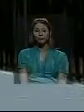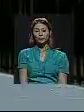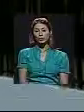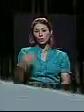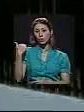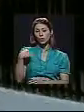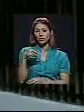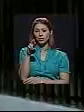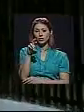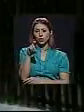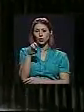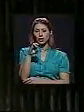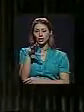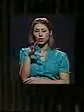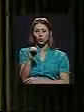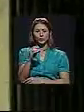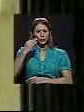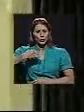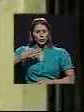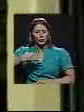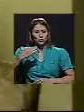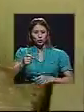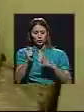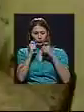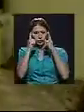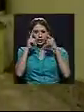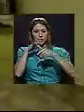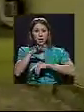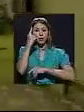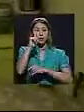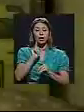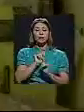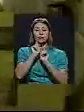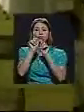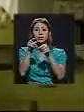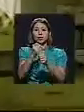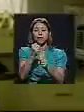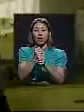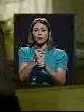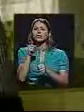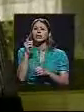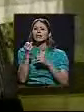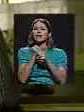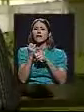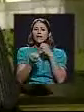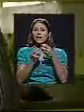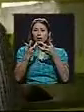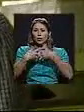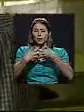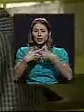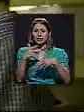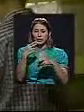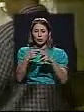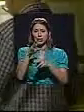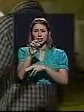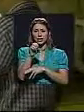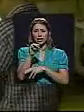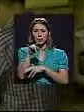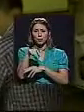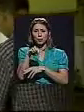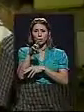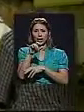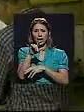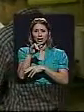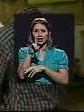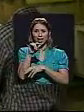Rodrigo se levantaba todos los días temprano para llegar a su trabajo. Se desempeñaba como conserje en la empresa Temporalidades, propiedad de